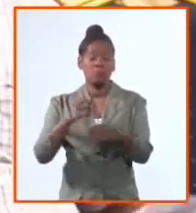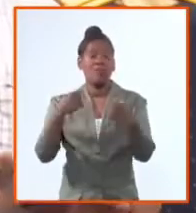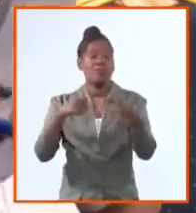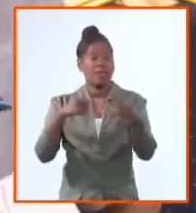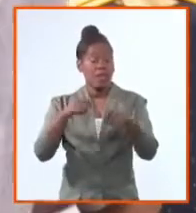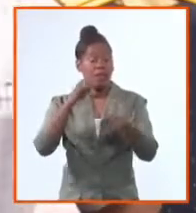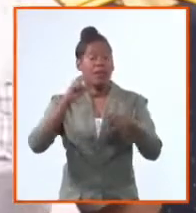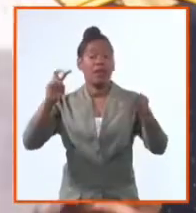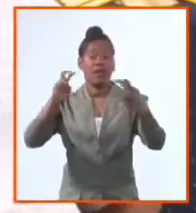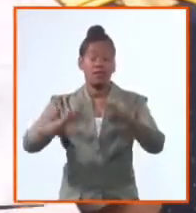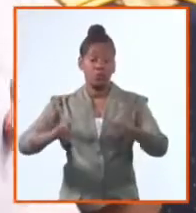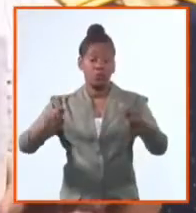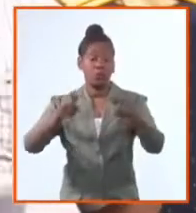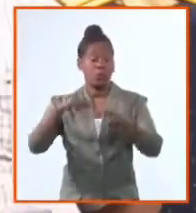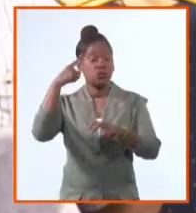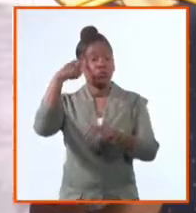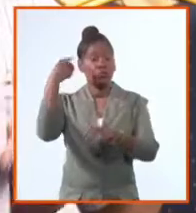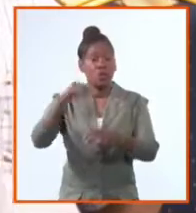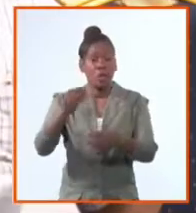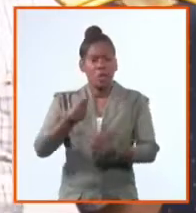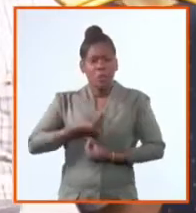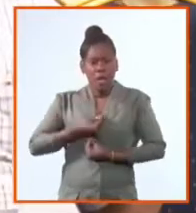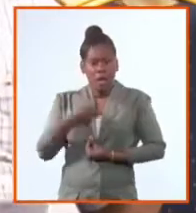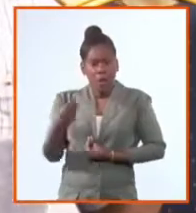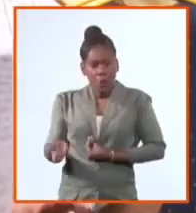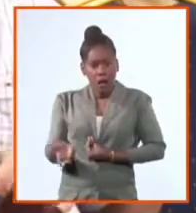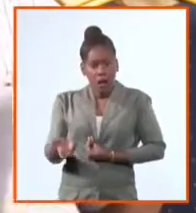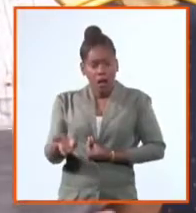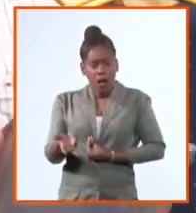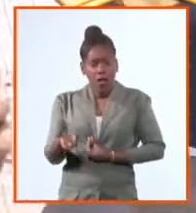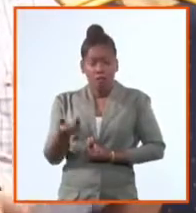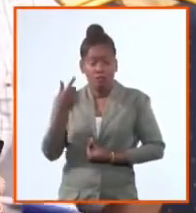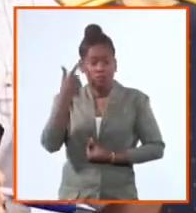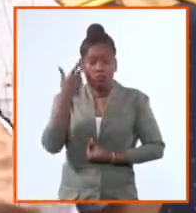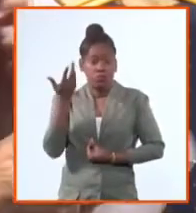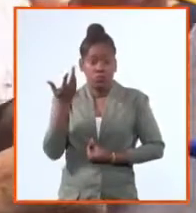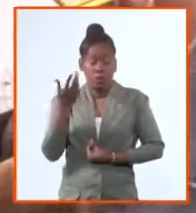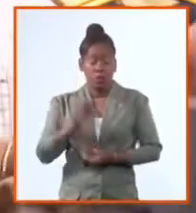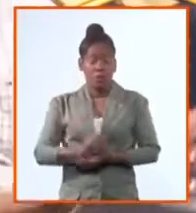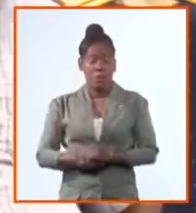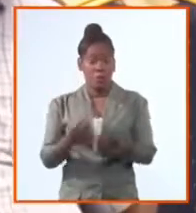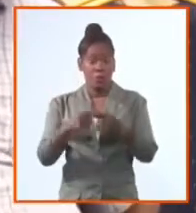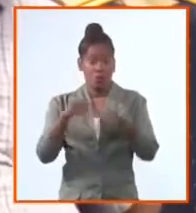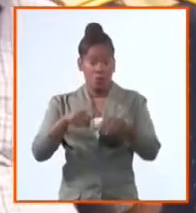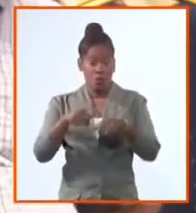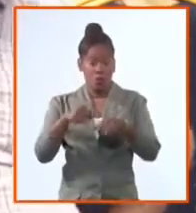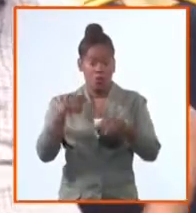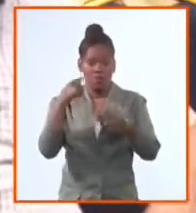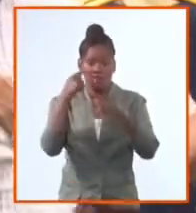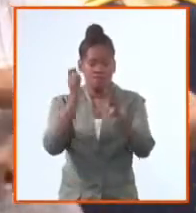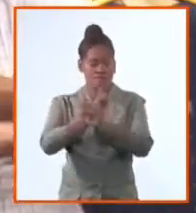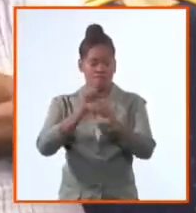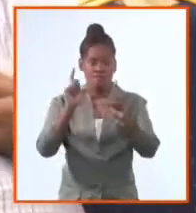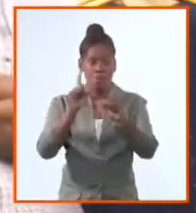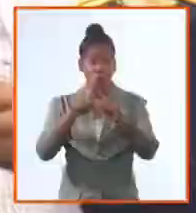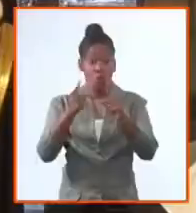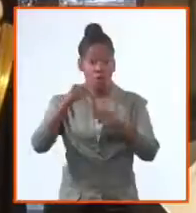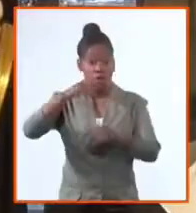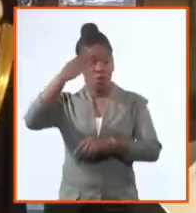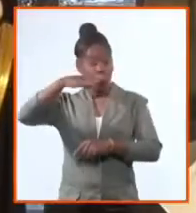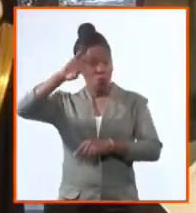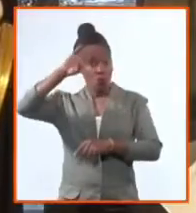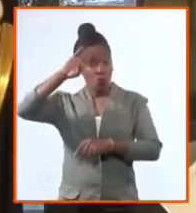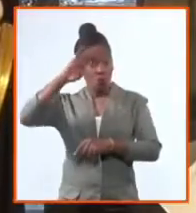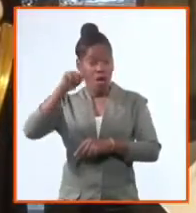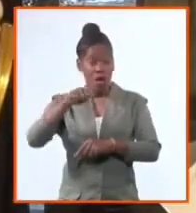implementación. Para lo que este país ha hecho, de vacunar prácticamente, eso es